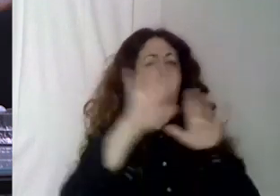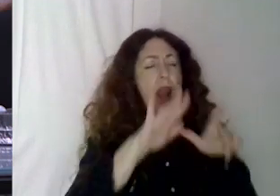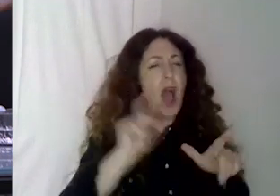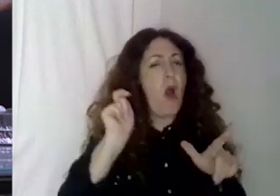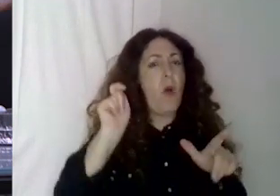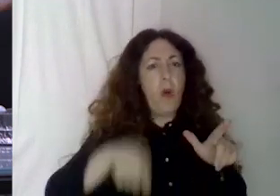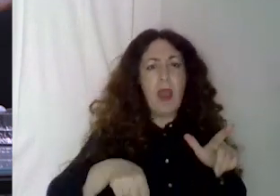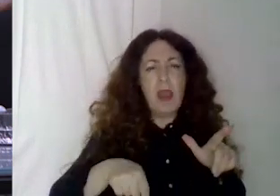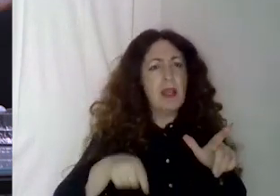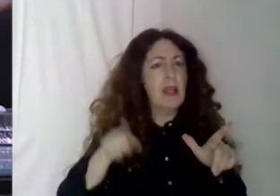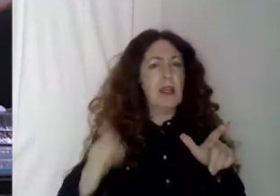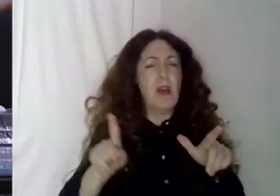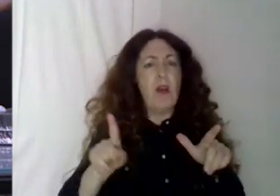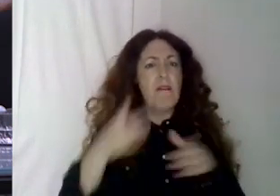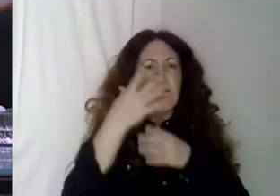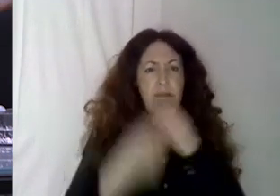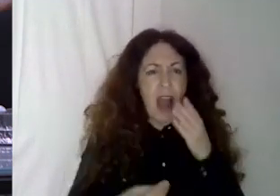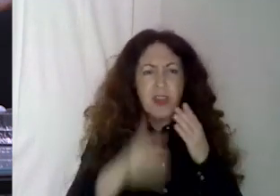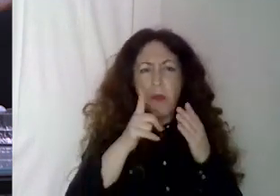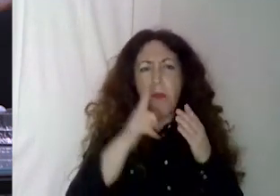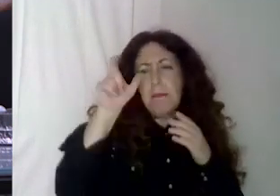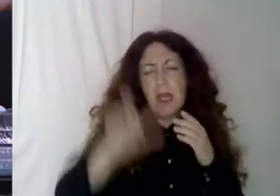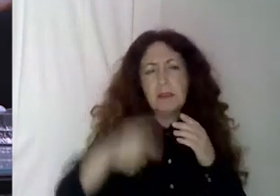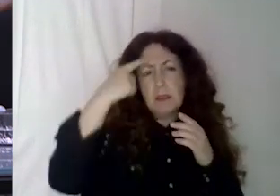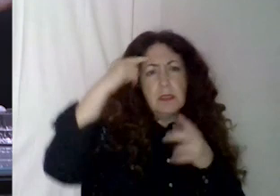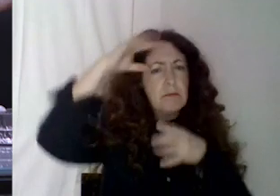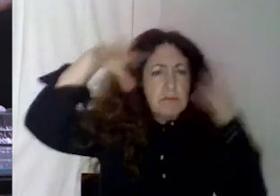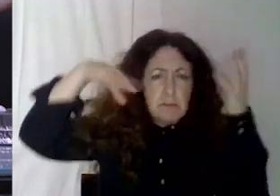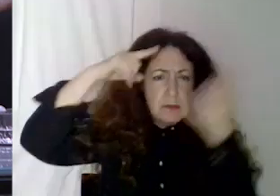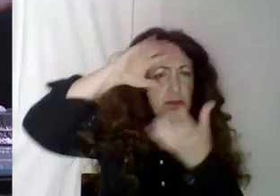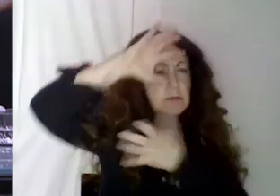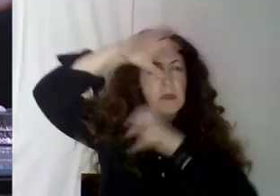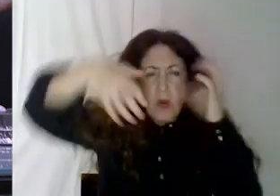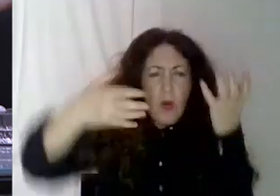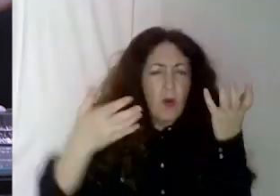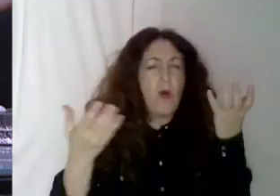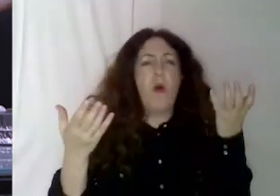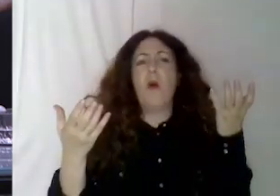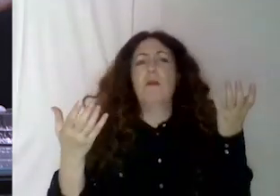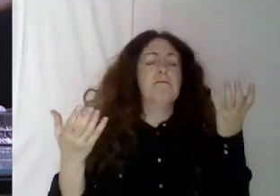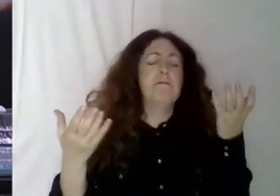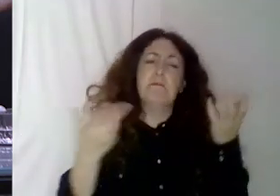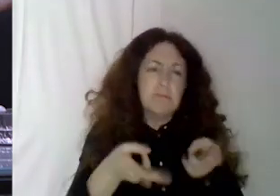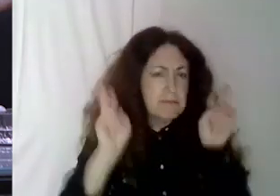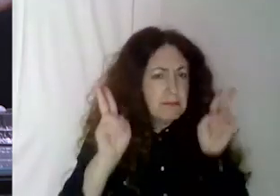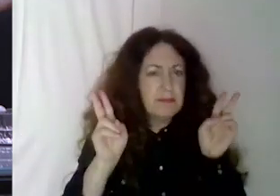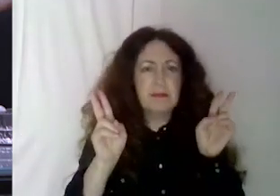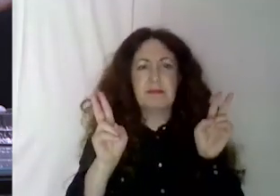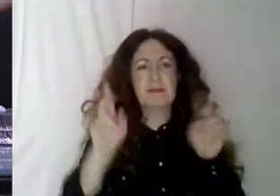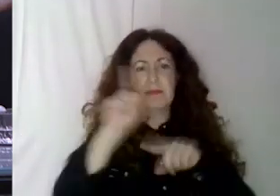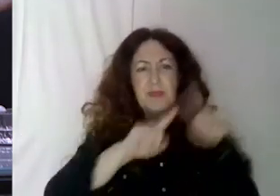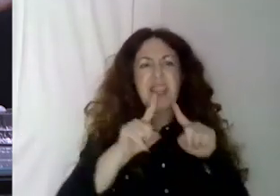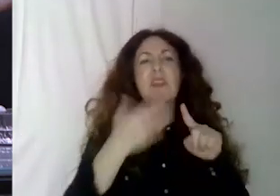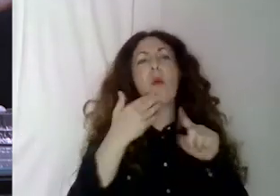revive las cosas como sucedieron, reescribe el asesinato, lo confiesa de alguna manera, después de haber sido absuelto, haber